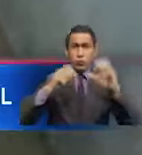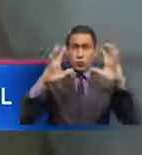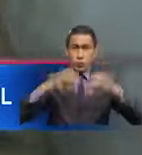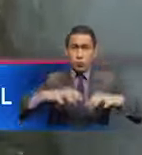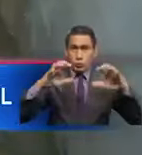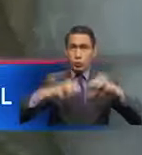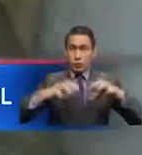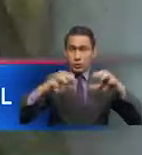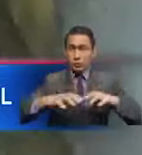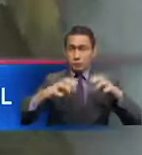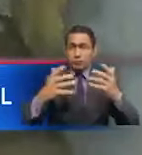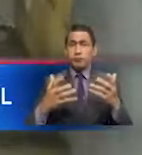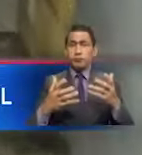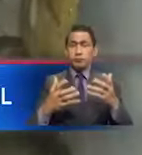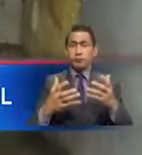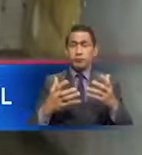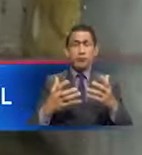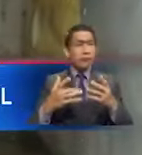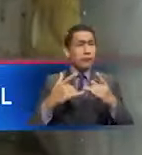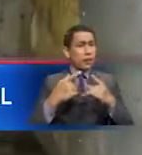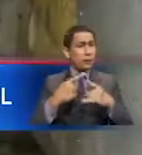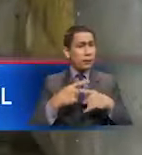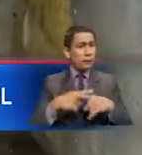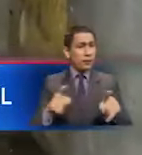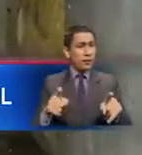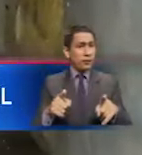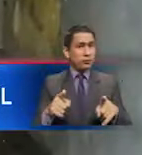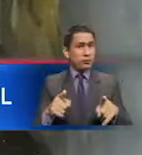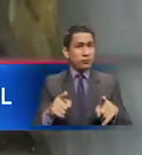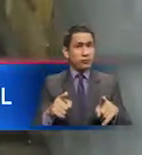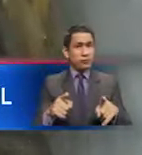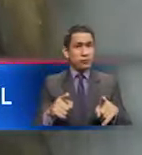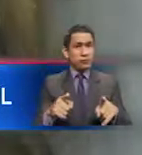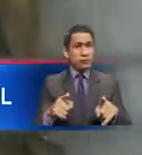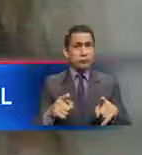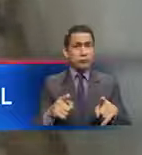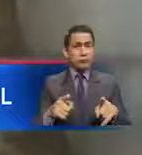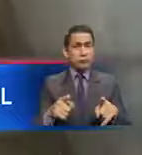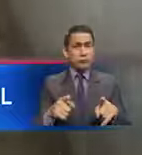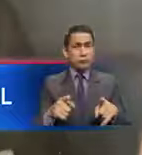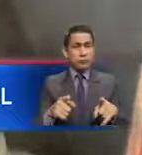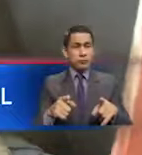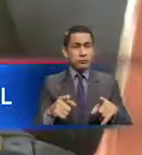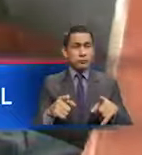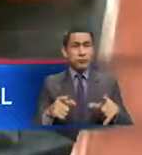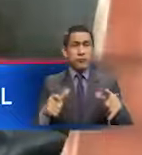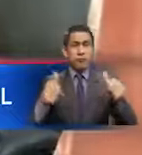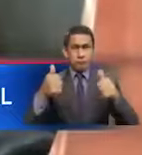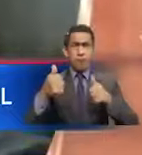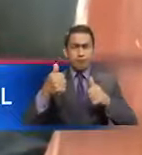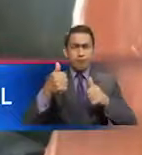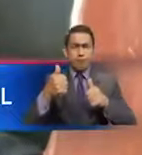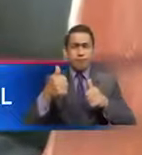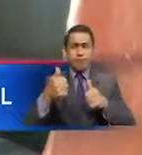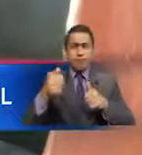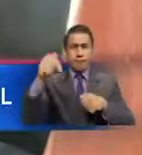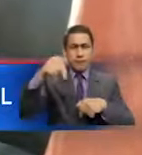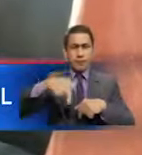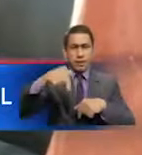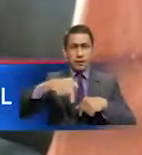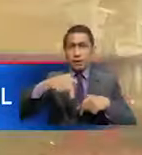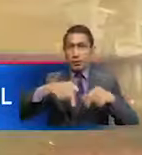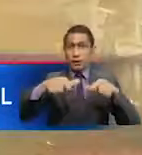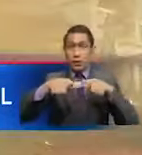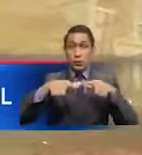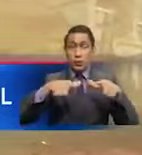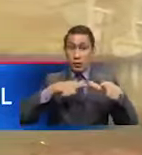este punto de Pozorja. Pero no solamente es este sitio, sino otros 40 sectores en Pozorja, así como